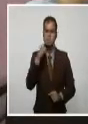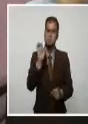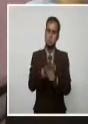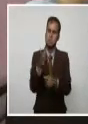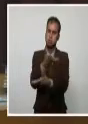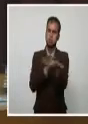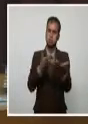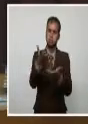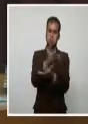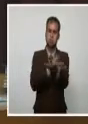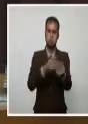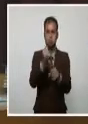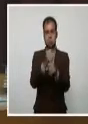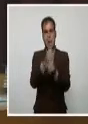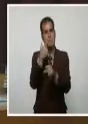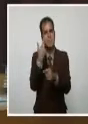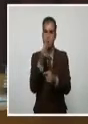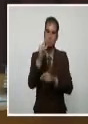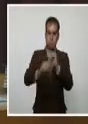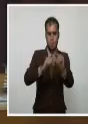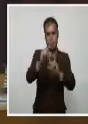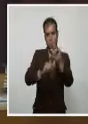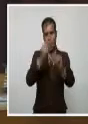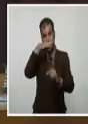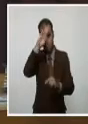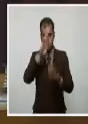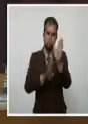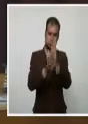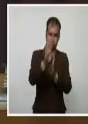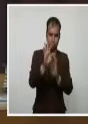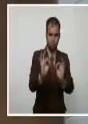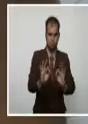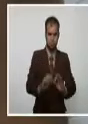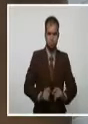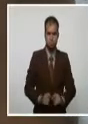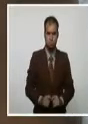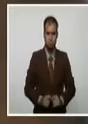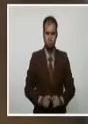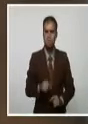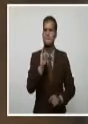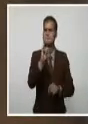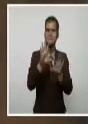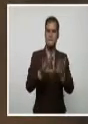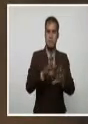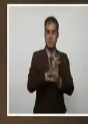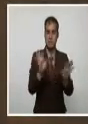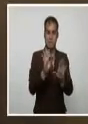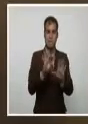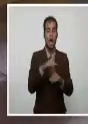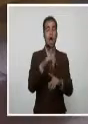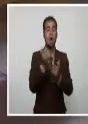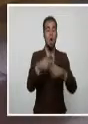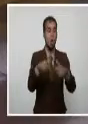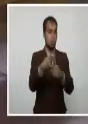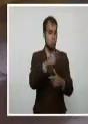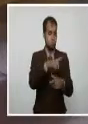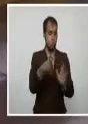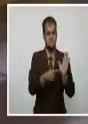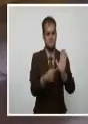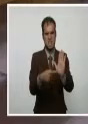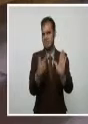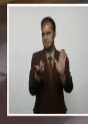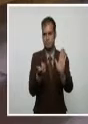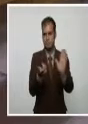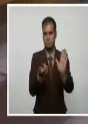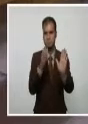por el Desarrollo Próspero y Sostenible de la Nación. El informe presentado en el Pleno por la máxima autoridad política del territorio, Julio César